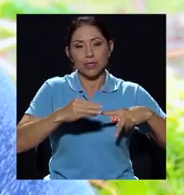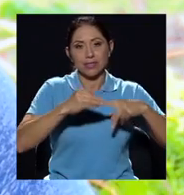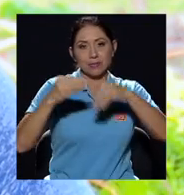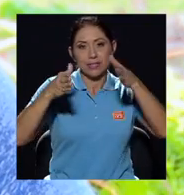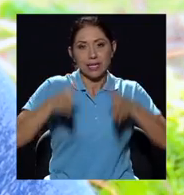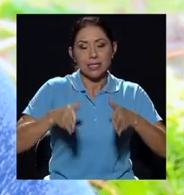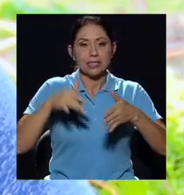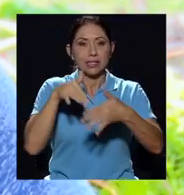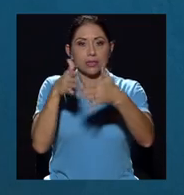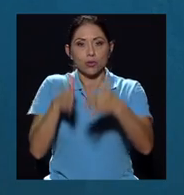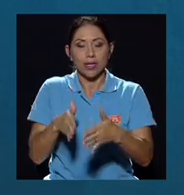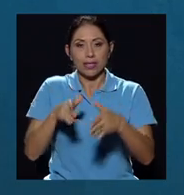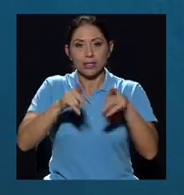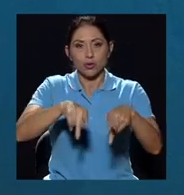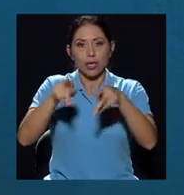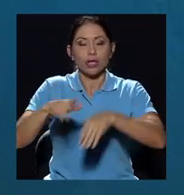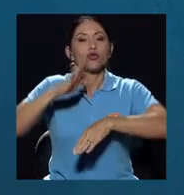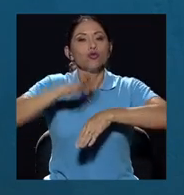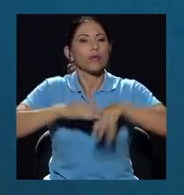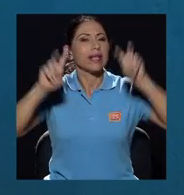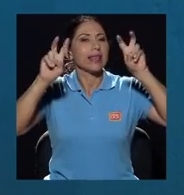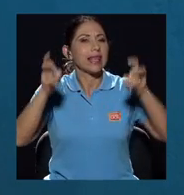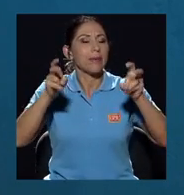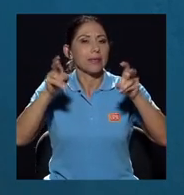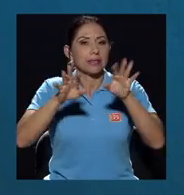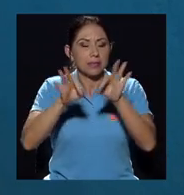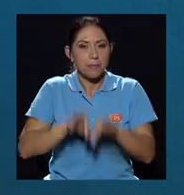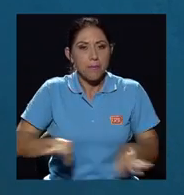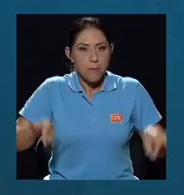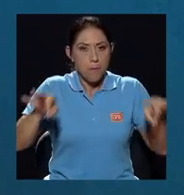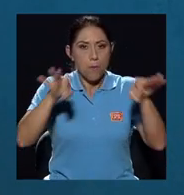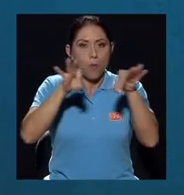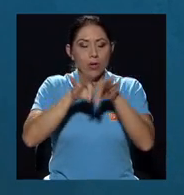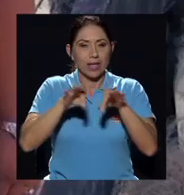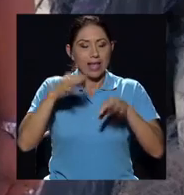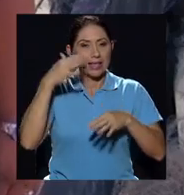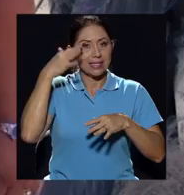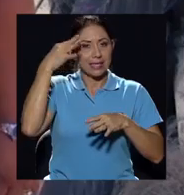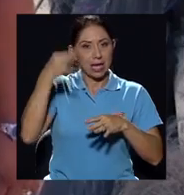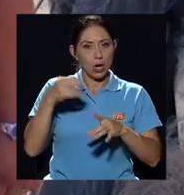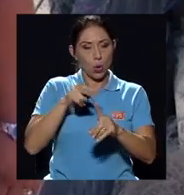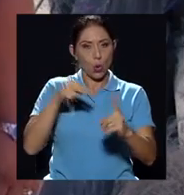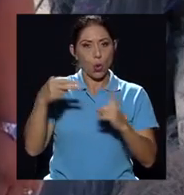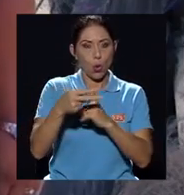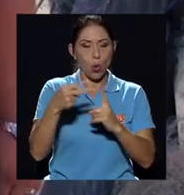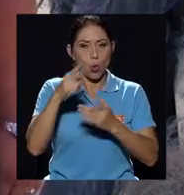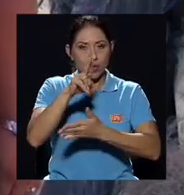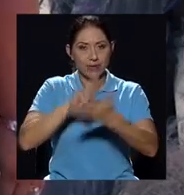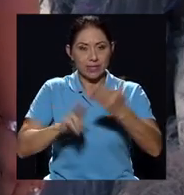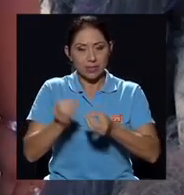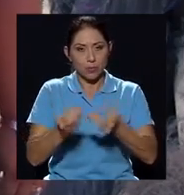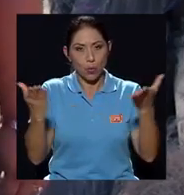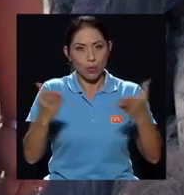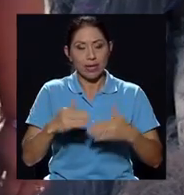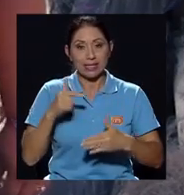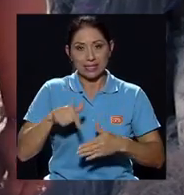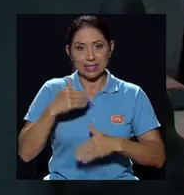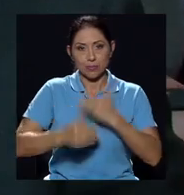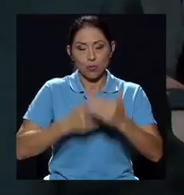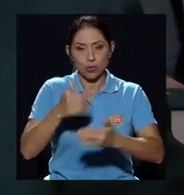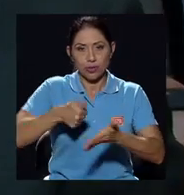sobre temas que las universidades públicas consideran determinantes en este proceso electoral. Muy interesante el hecho de